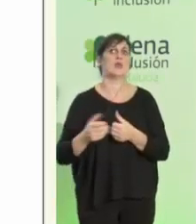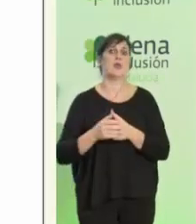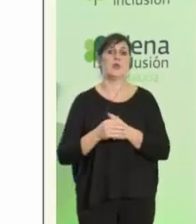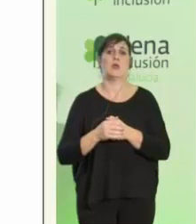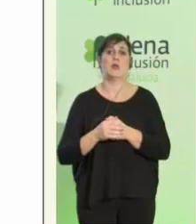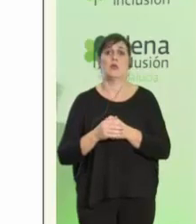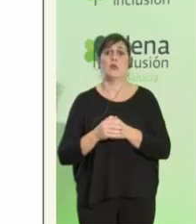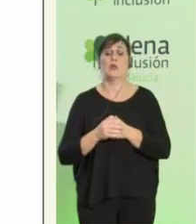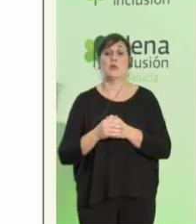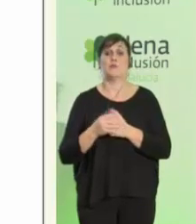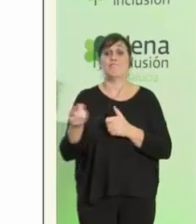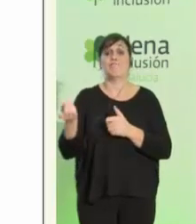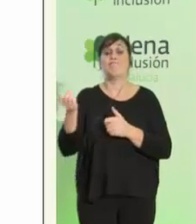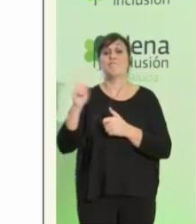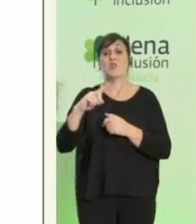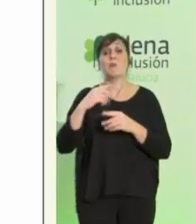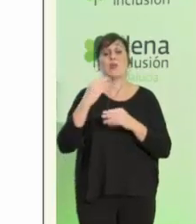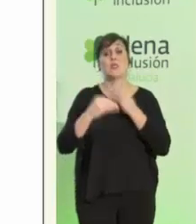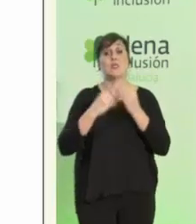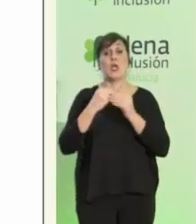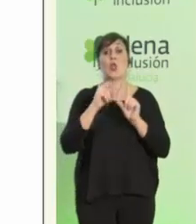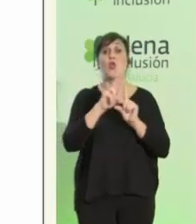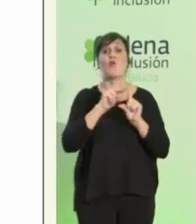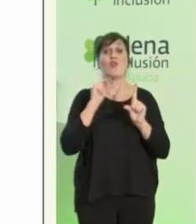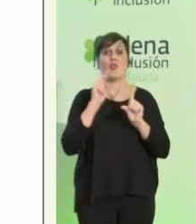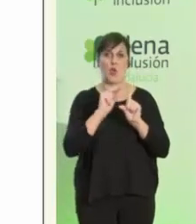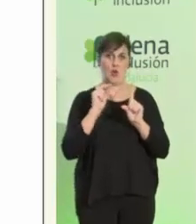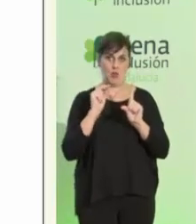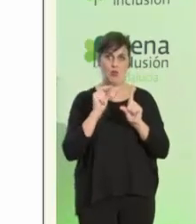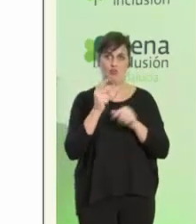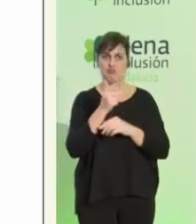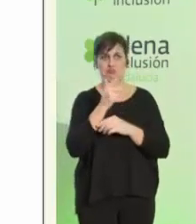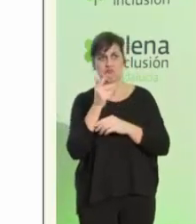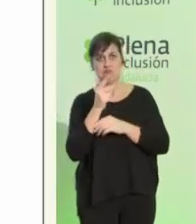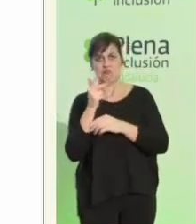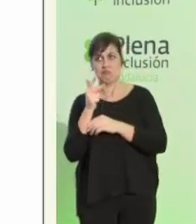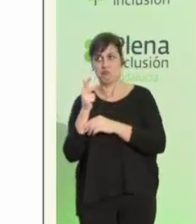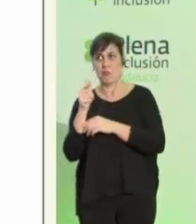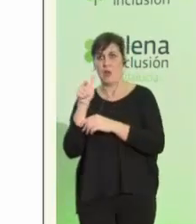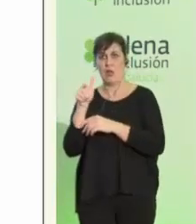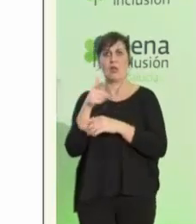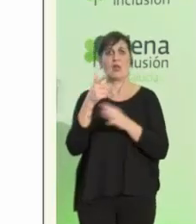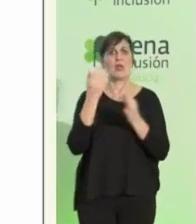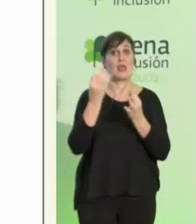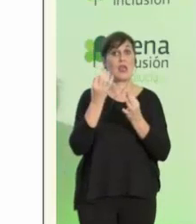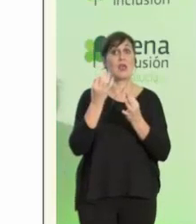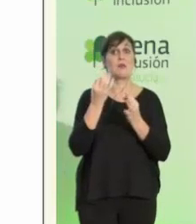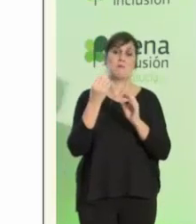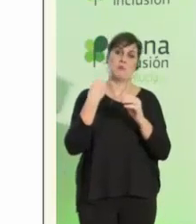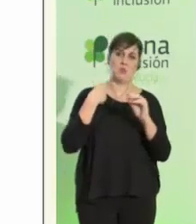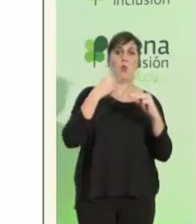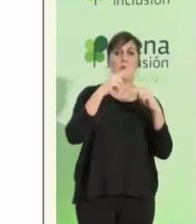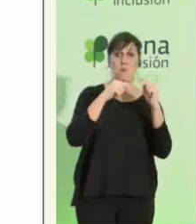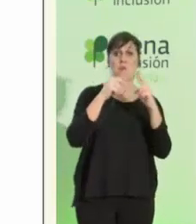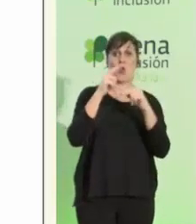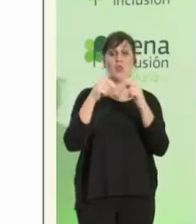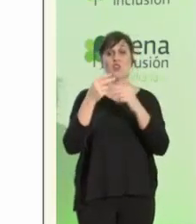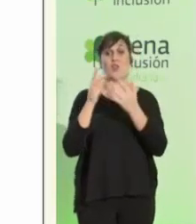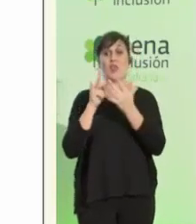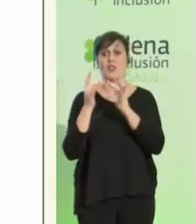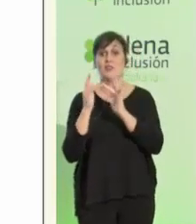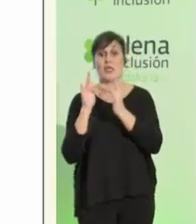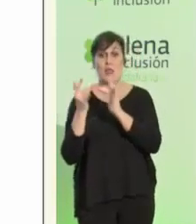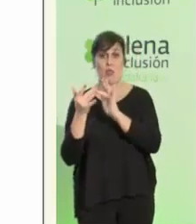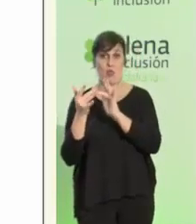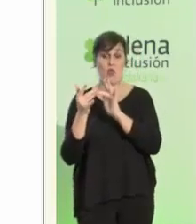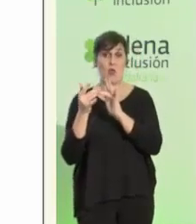y también se realizó un vídeo en relación con el proceso de integración desde